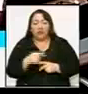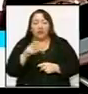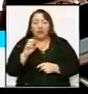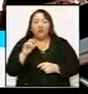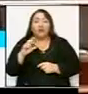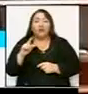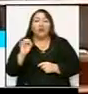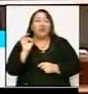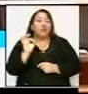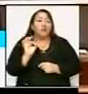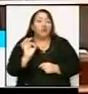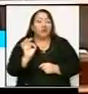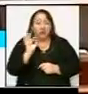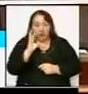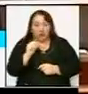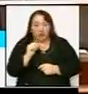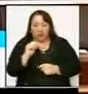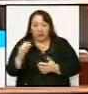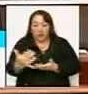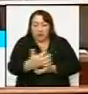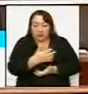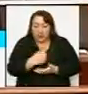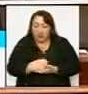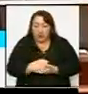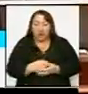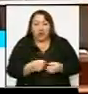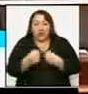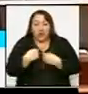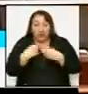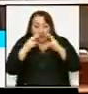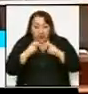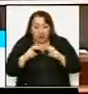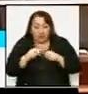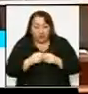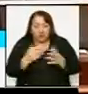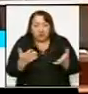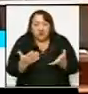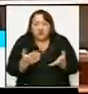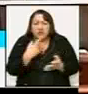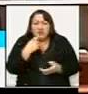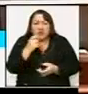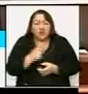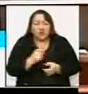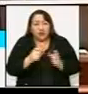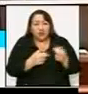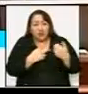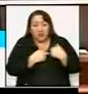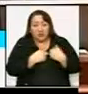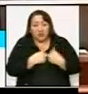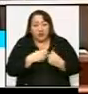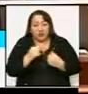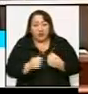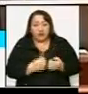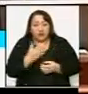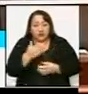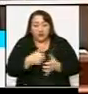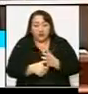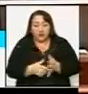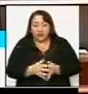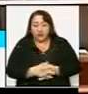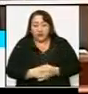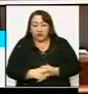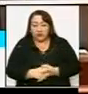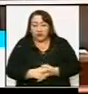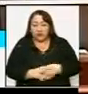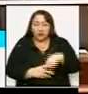consulado respectivo. El organismo receptor se encargará de verificar la identidad del presentante y remitir el documento